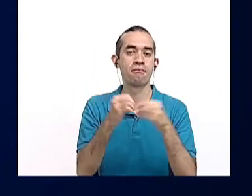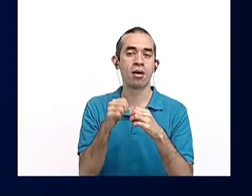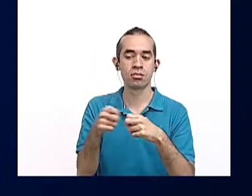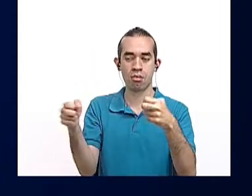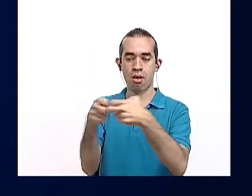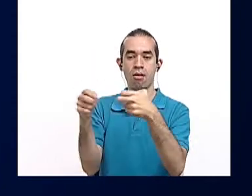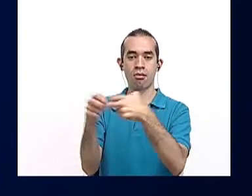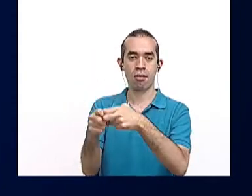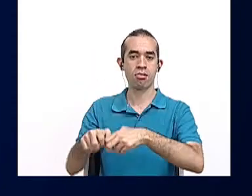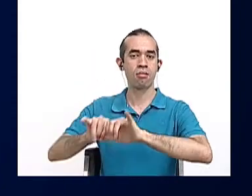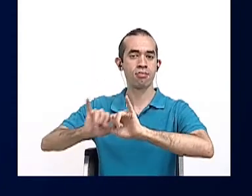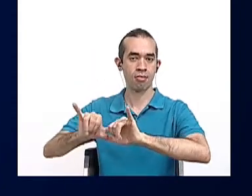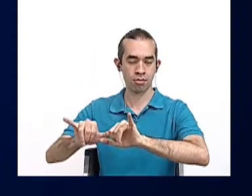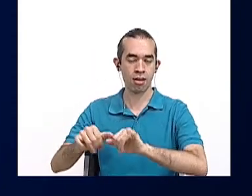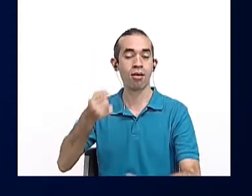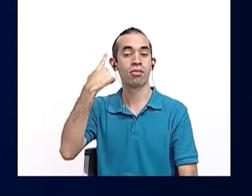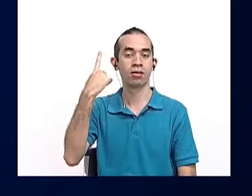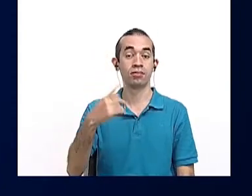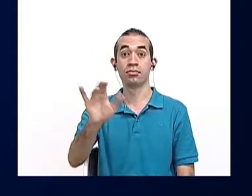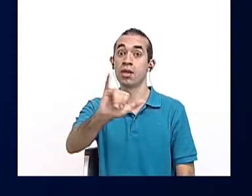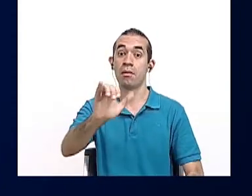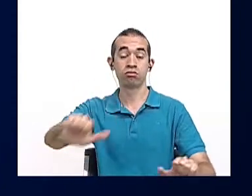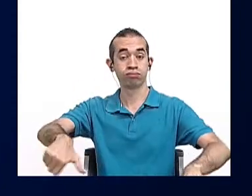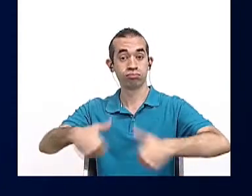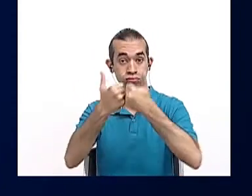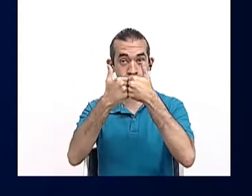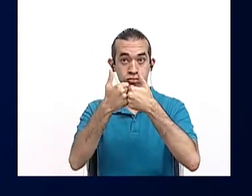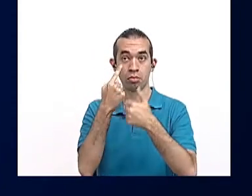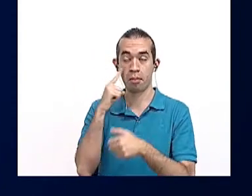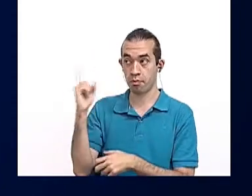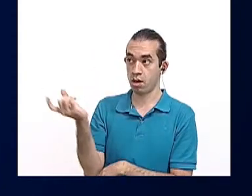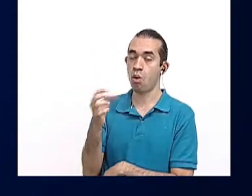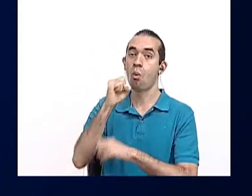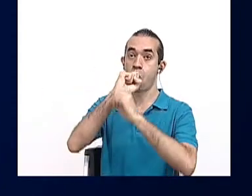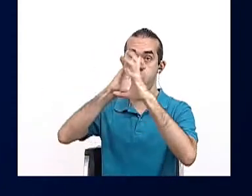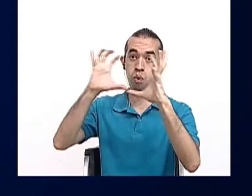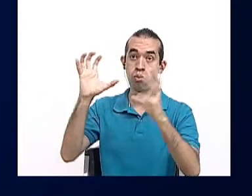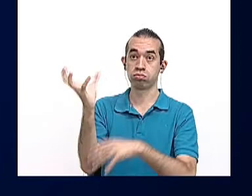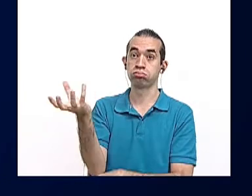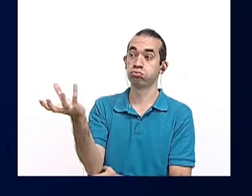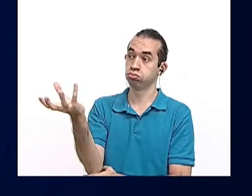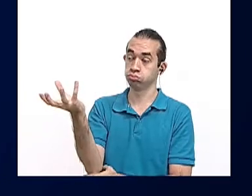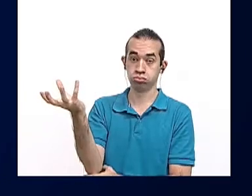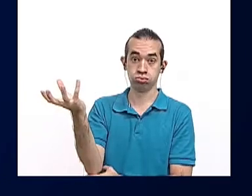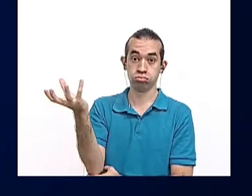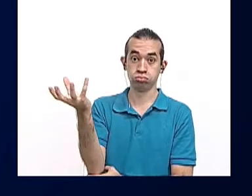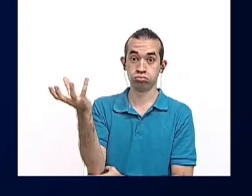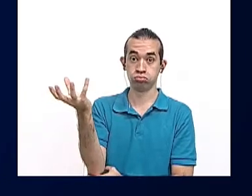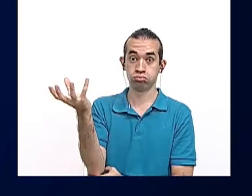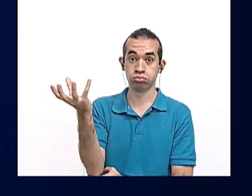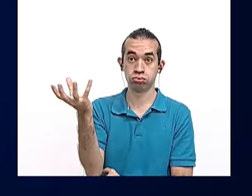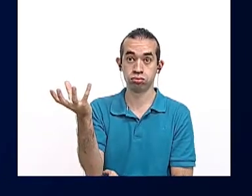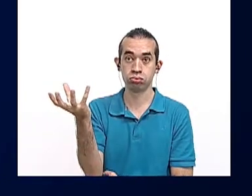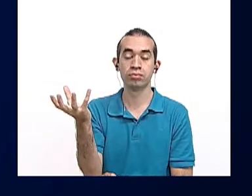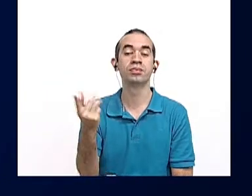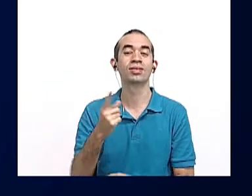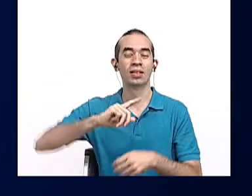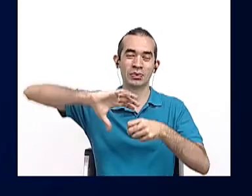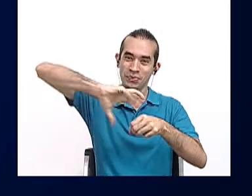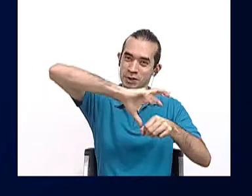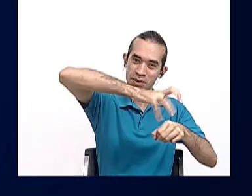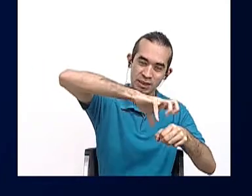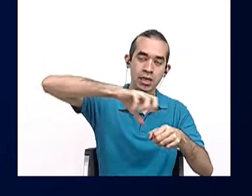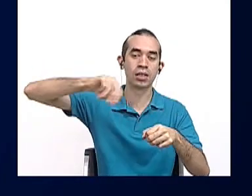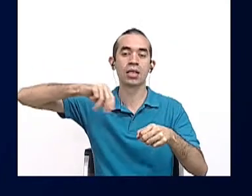estática. Y también les tengo un reto. Tengo un globo Y aquí tengo pimienta y